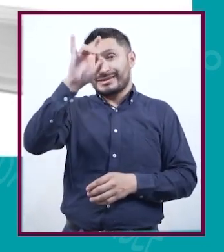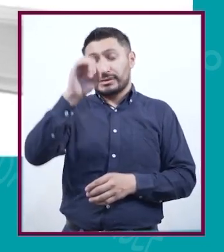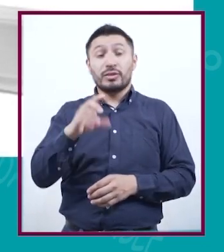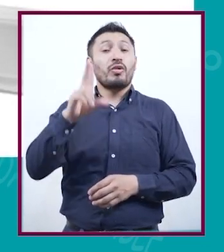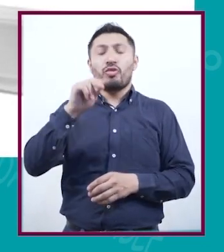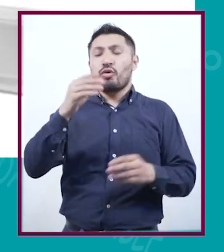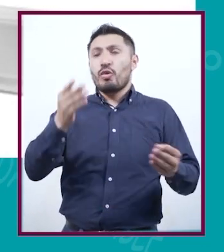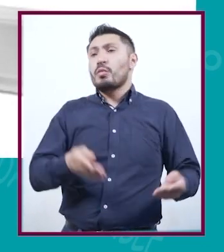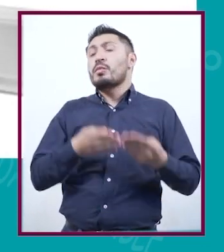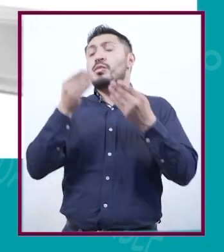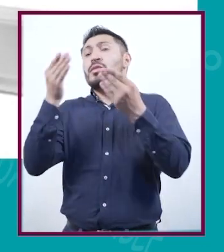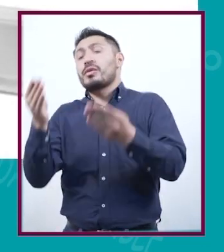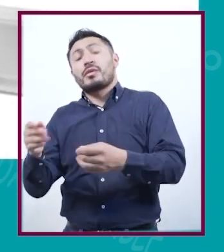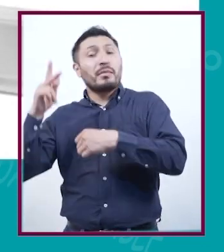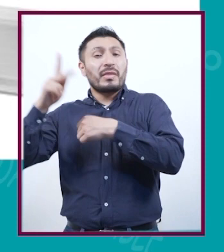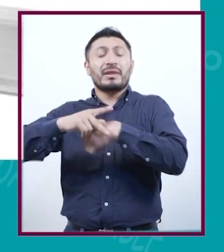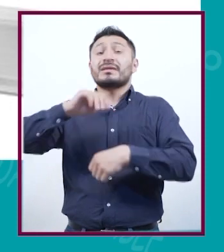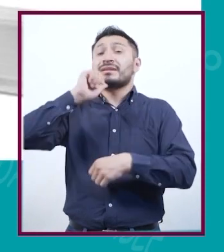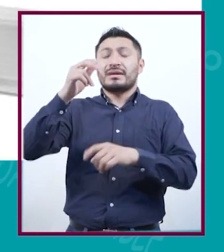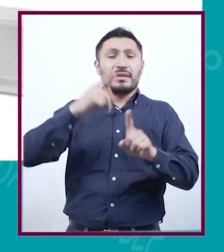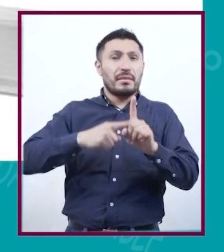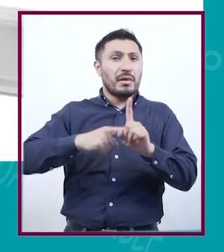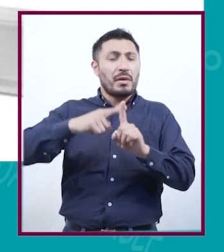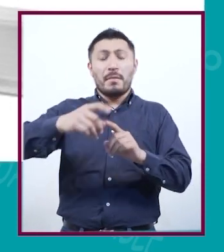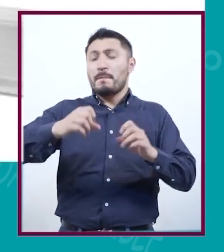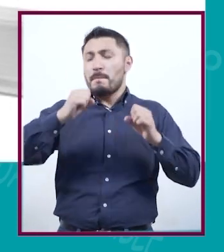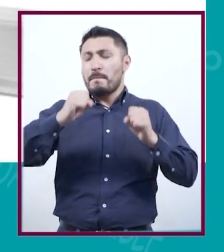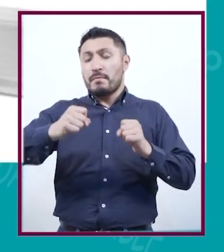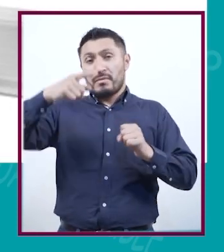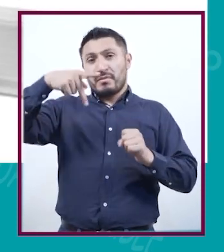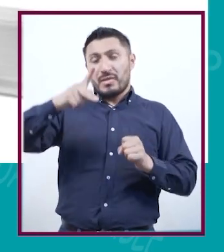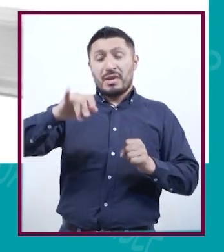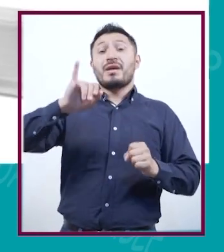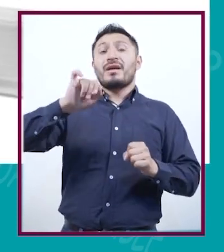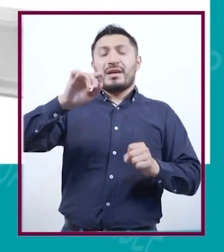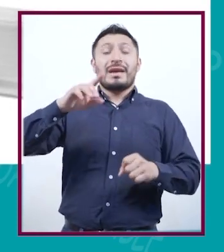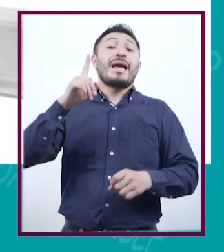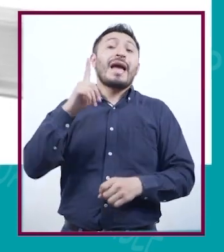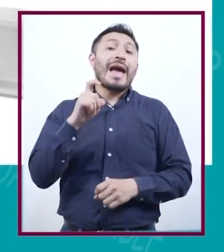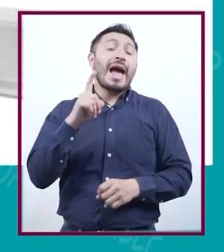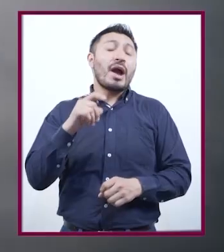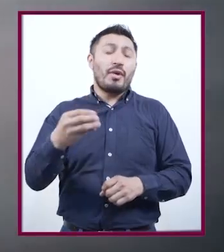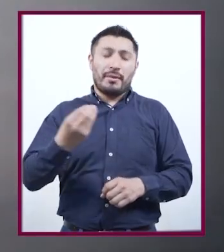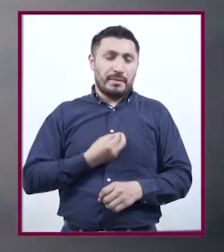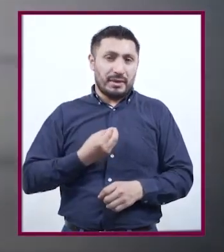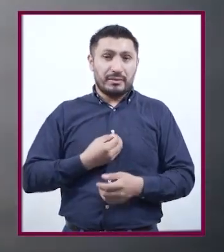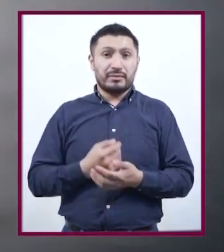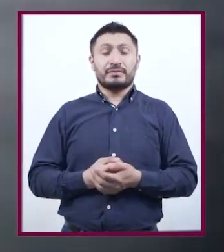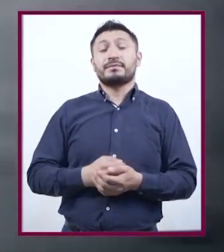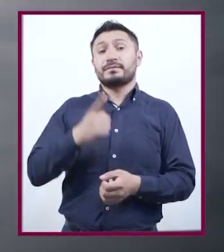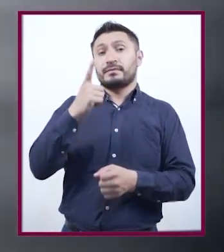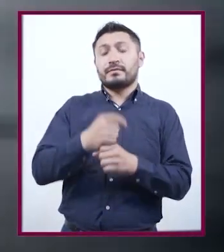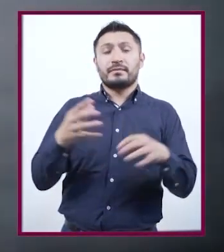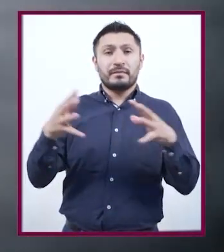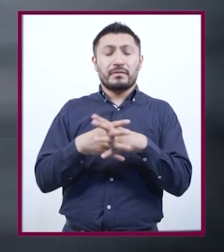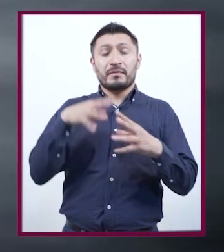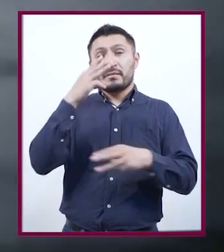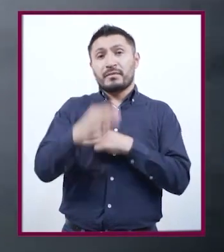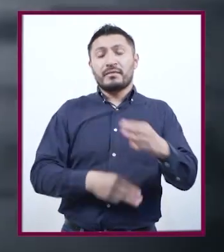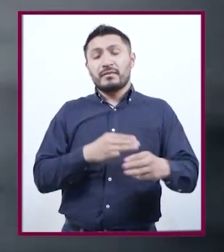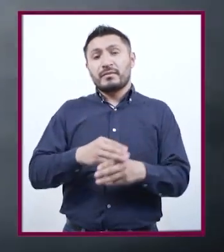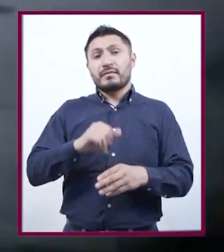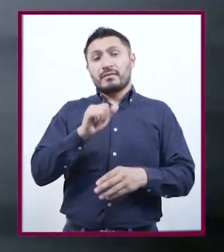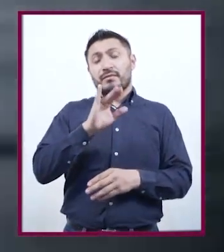ejército de su país un metal más resistente al calor, pero sí uno más resistente al agua. Durante la Primera Guerra Mundial, el